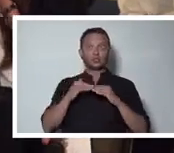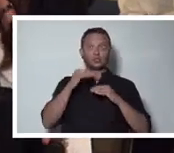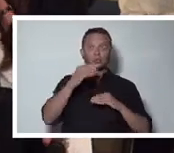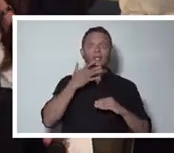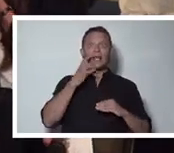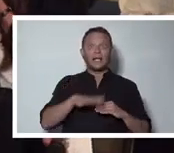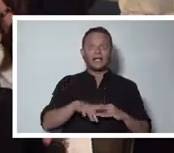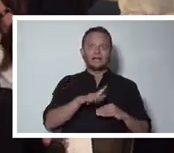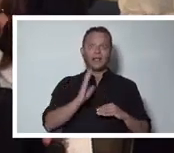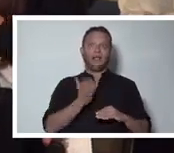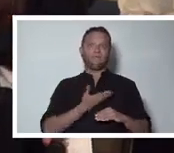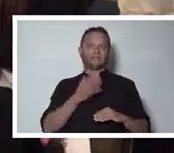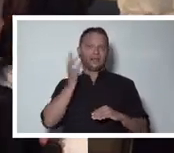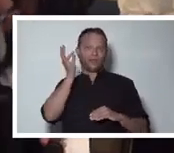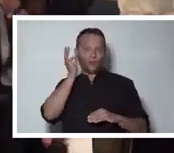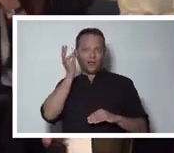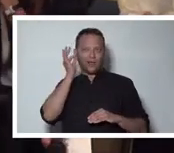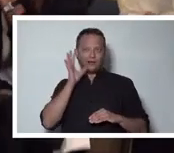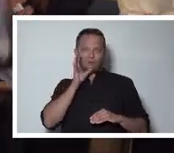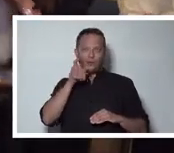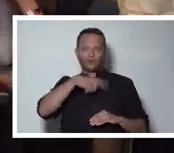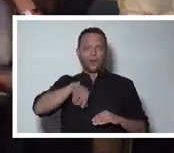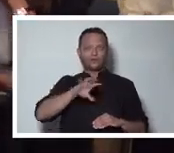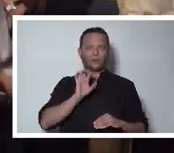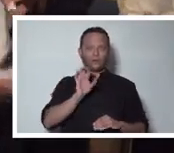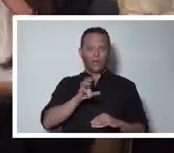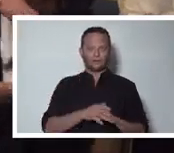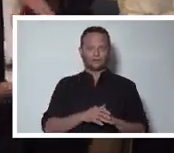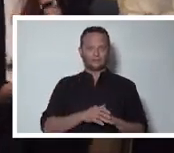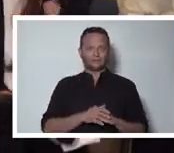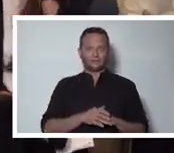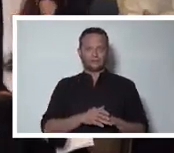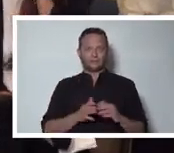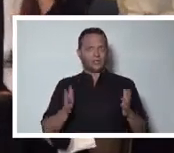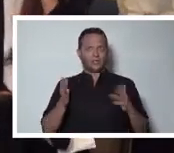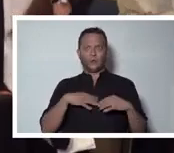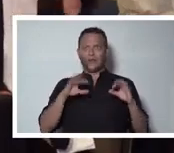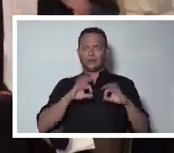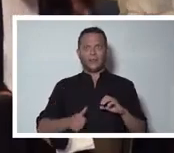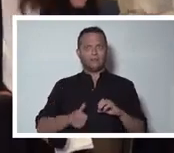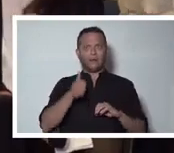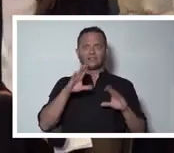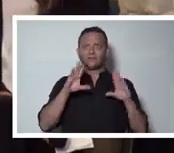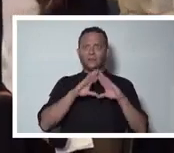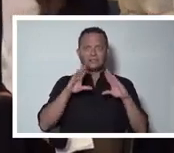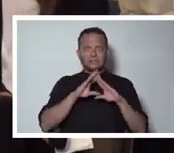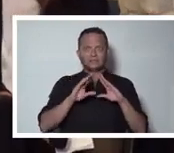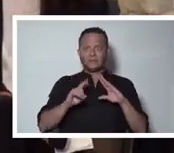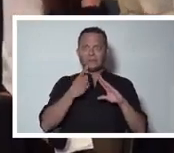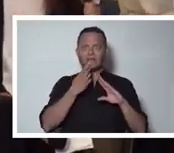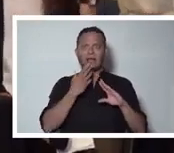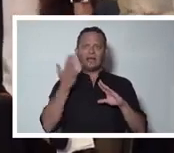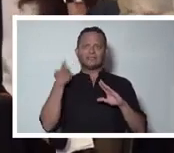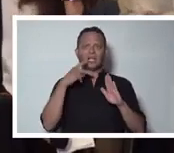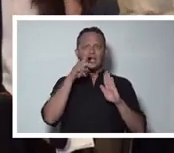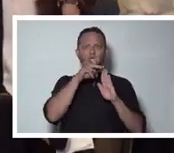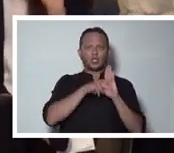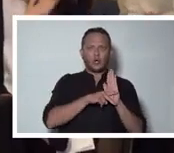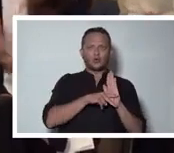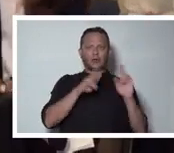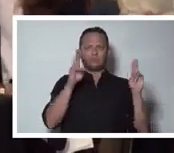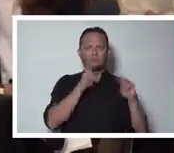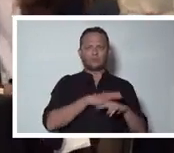es justamente a las mujeres de nuestro país No hay nada más feminista que derogar esas normas que hoy